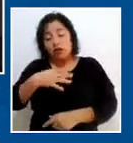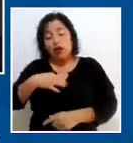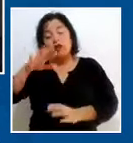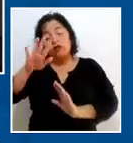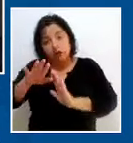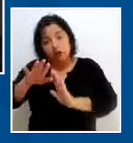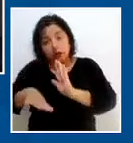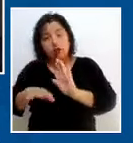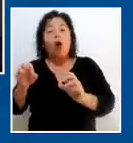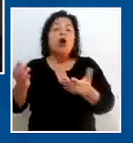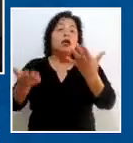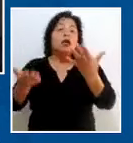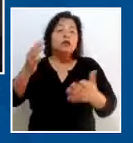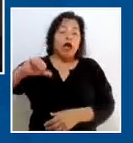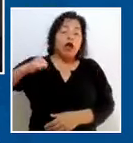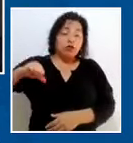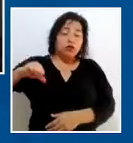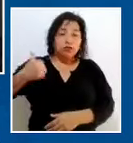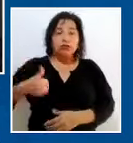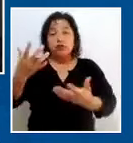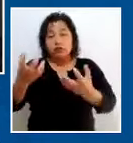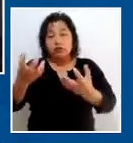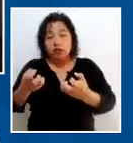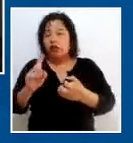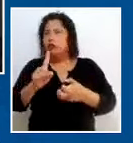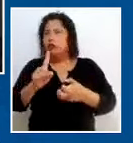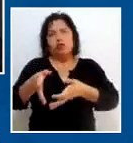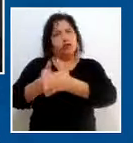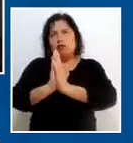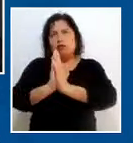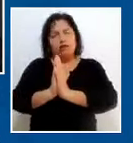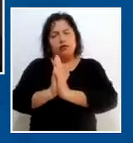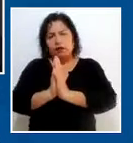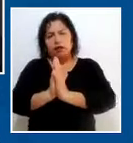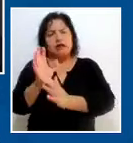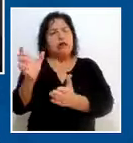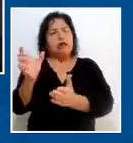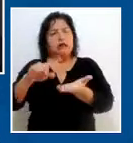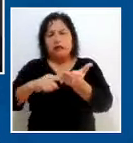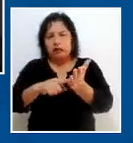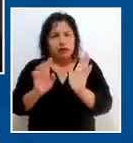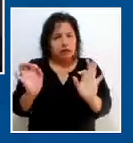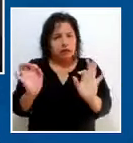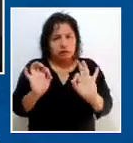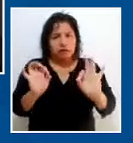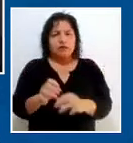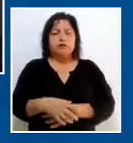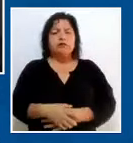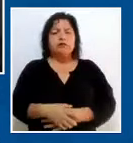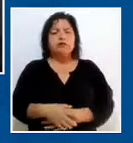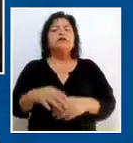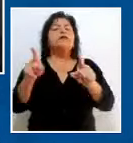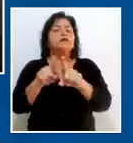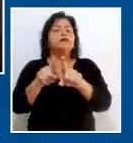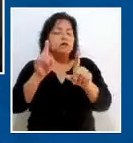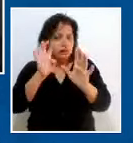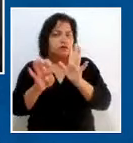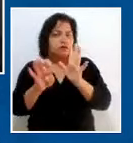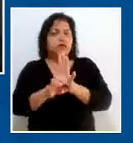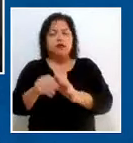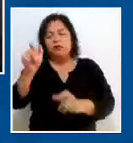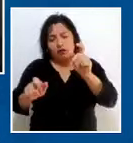también quieran hacer uso de este derecho, ya no se les va a requerir el DNI, ¿no? Y también, por ejemplo, las